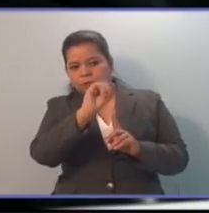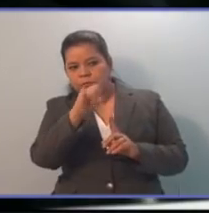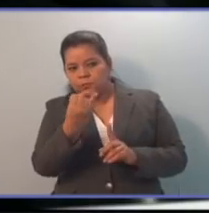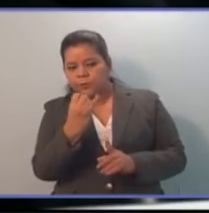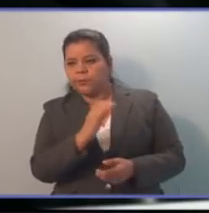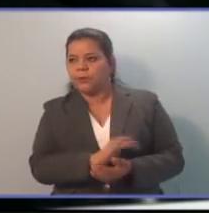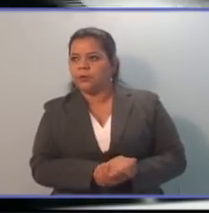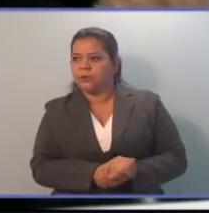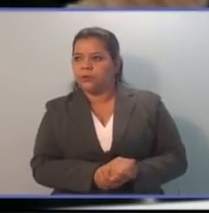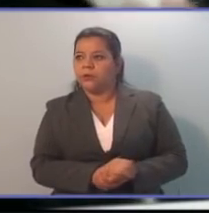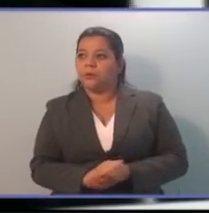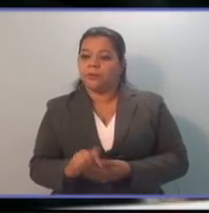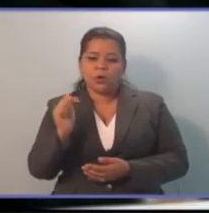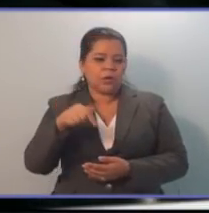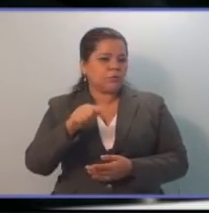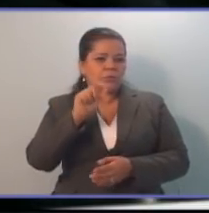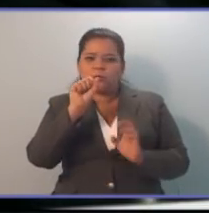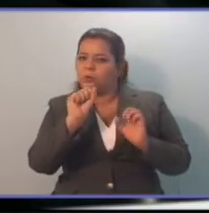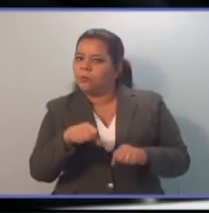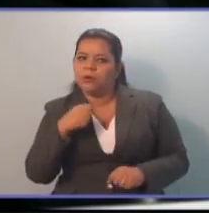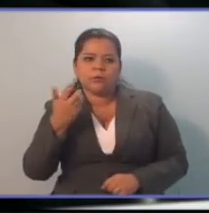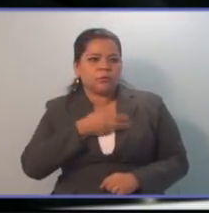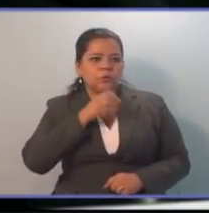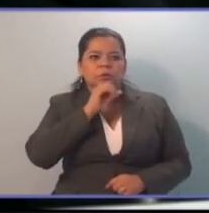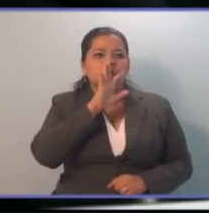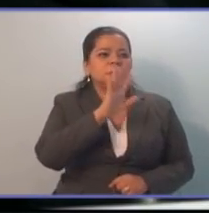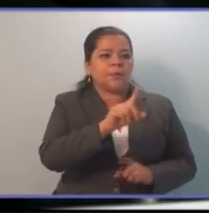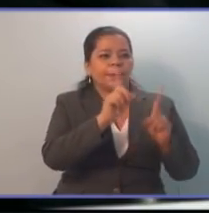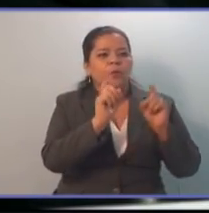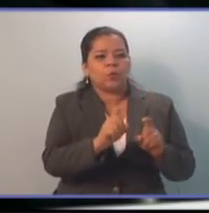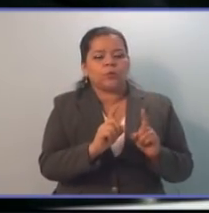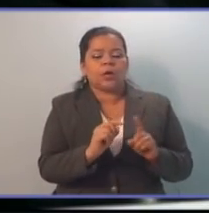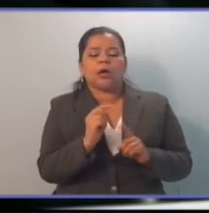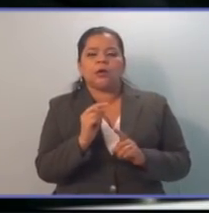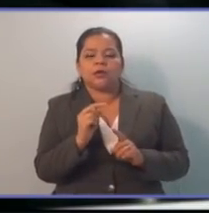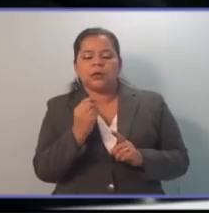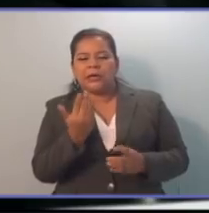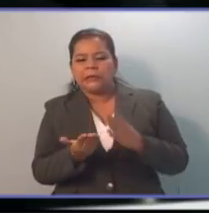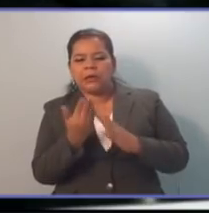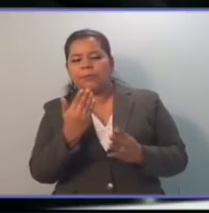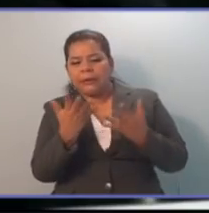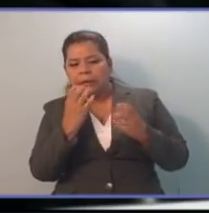Justicia, por lo tanto no vamos a hacer las preguntas que sean